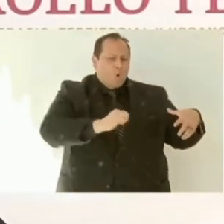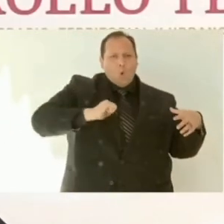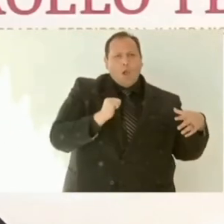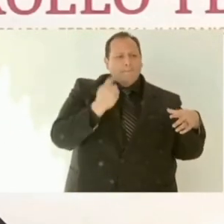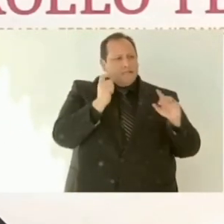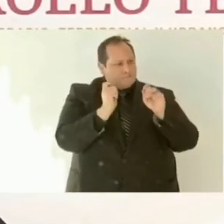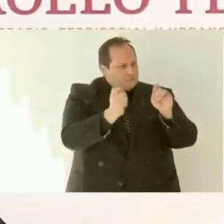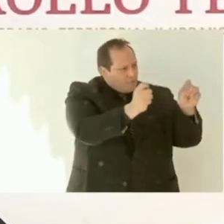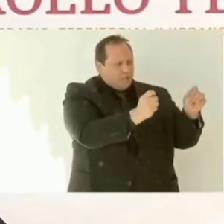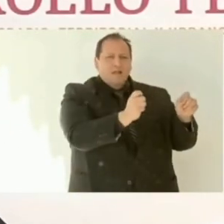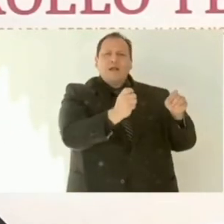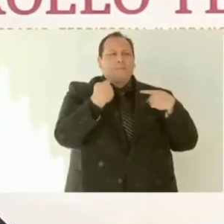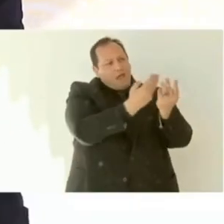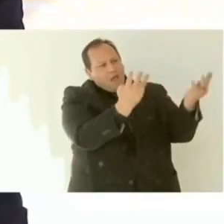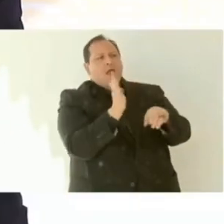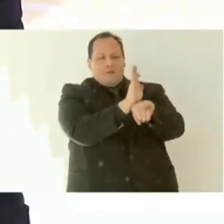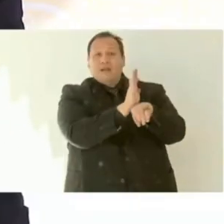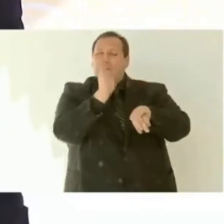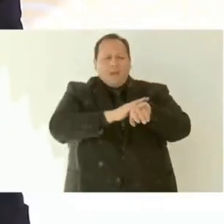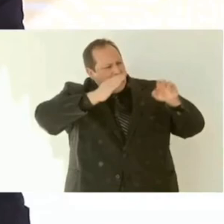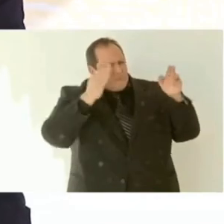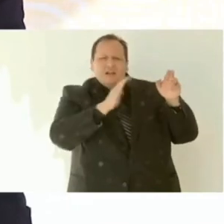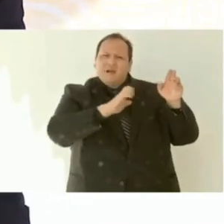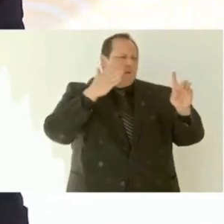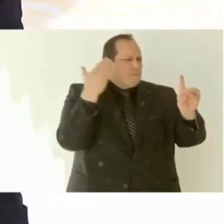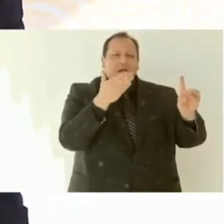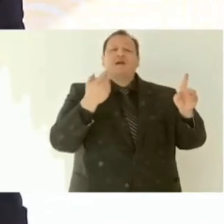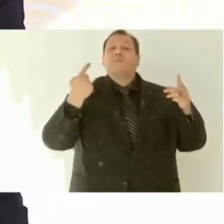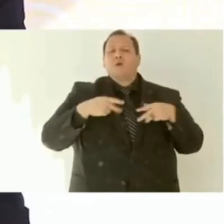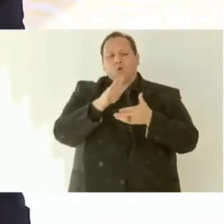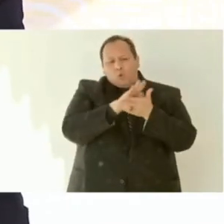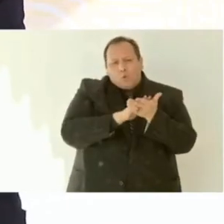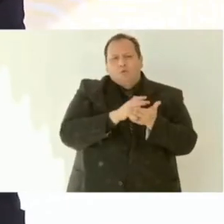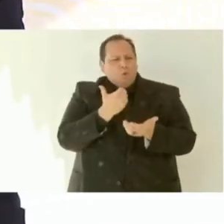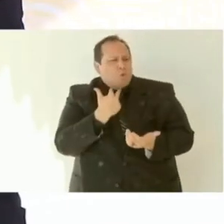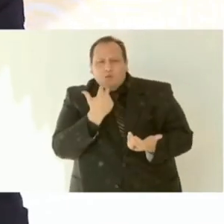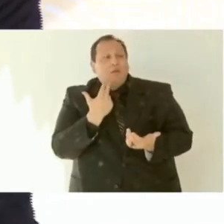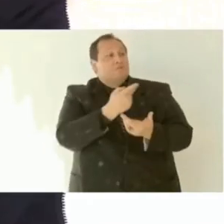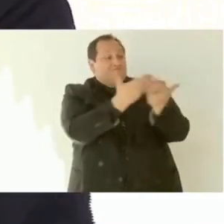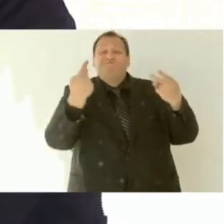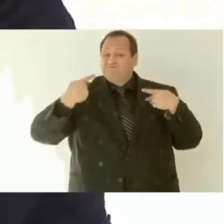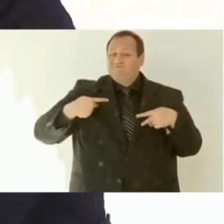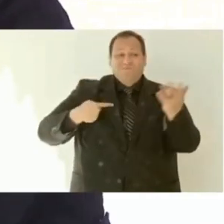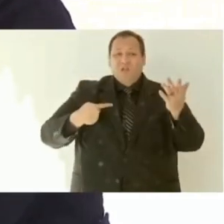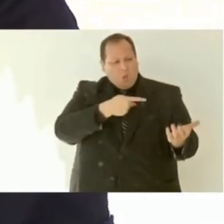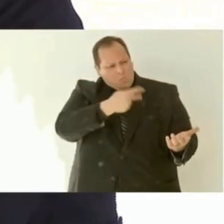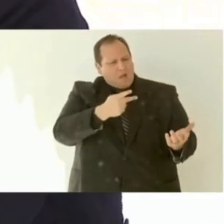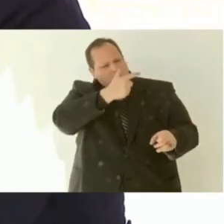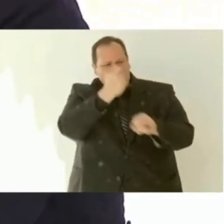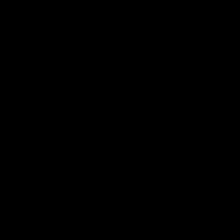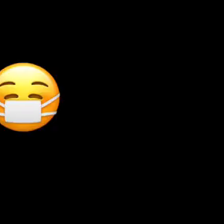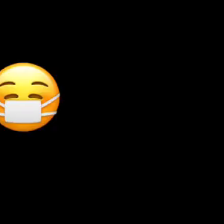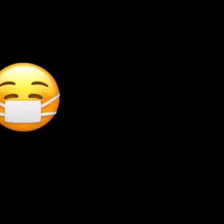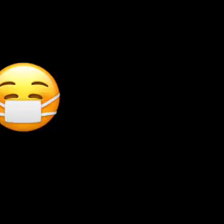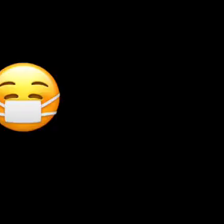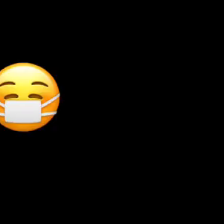el presupuesto en beneficio del pueblo y en particular, en especial, para la gente humilde, porque por el bien de todos, primero los pobres.